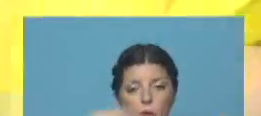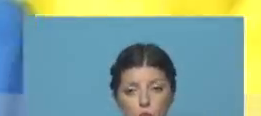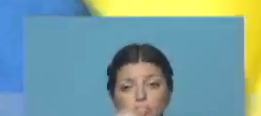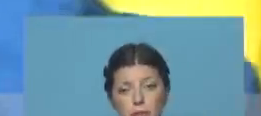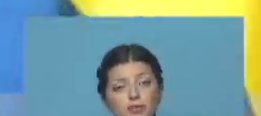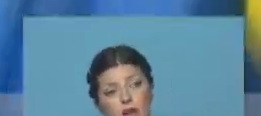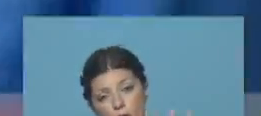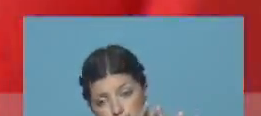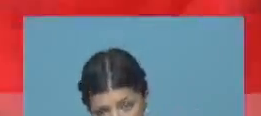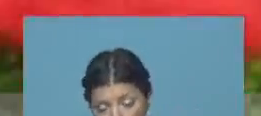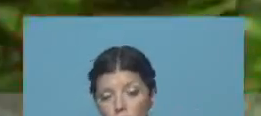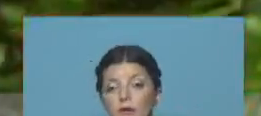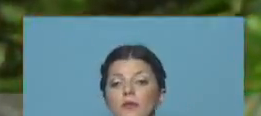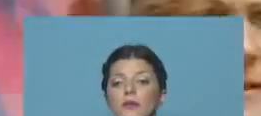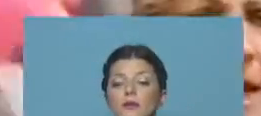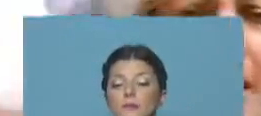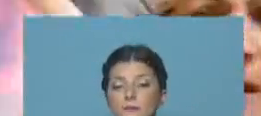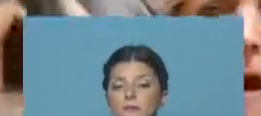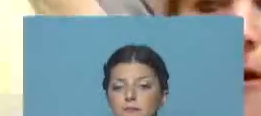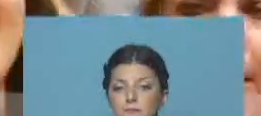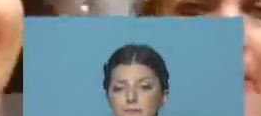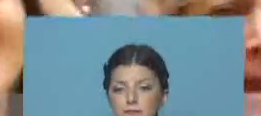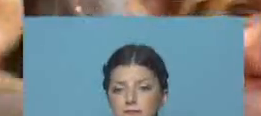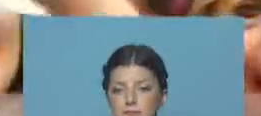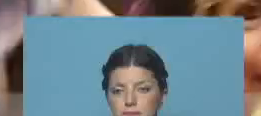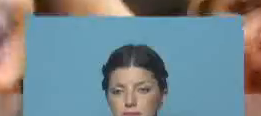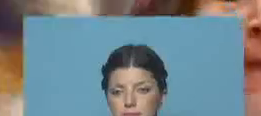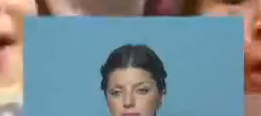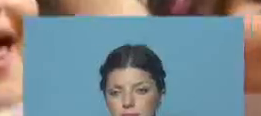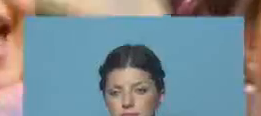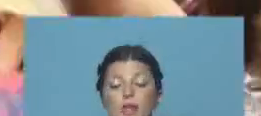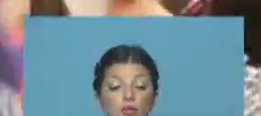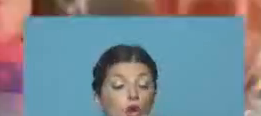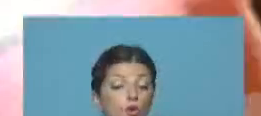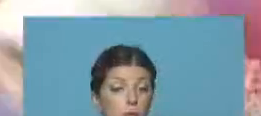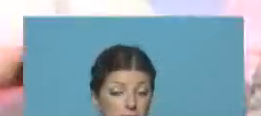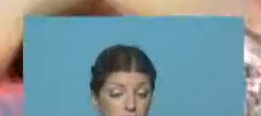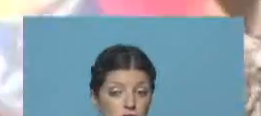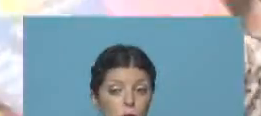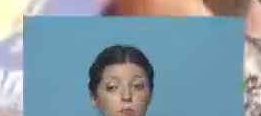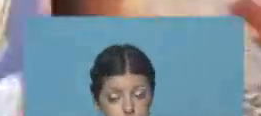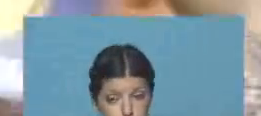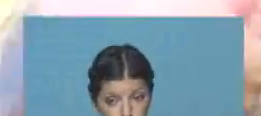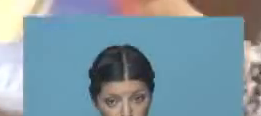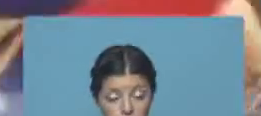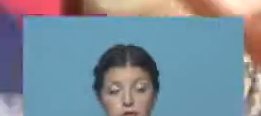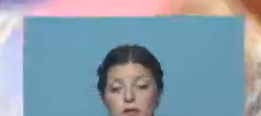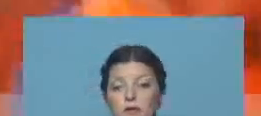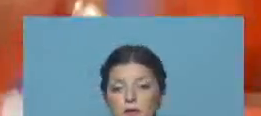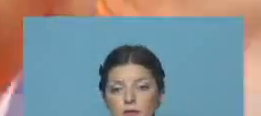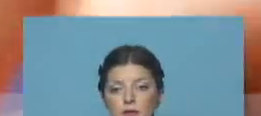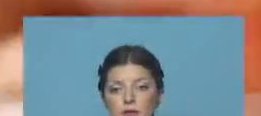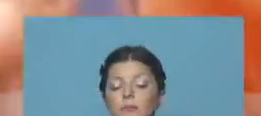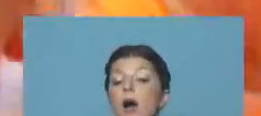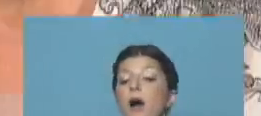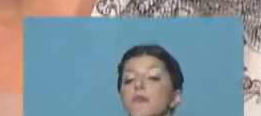gente responde a esta consulta popular, la oposición, la Mesa de Unidad Democrática, vaya a instancias